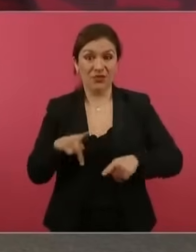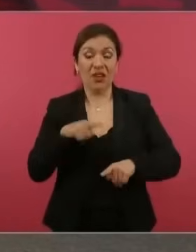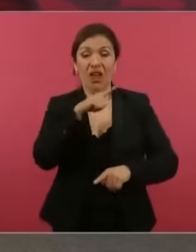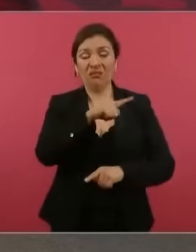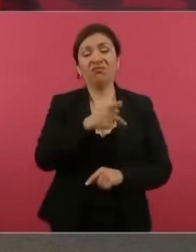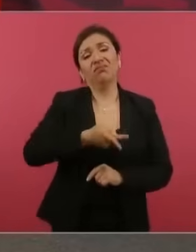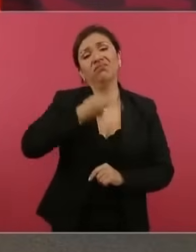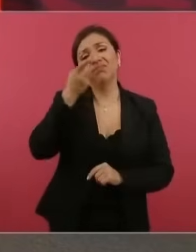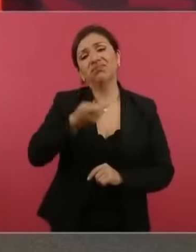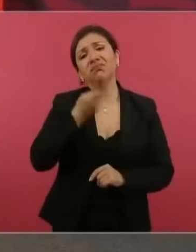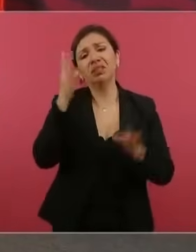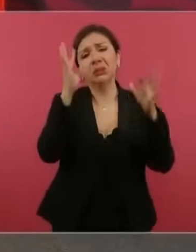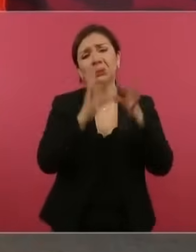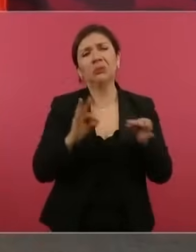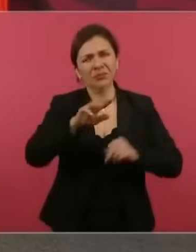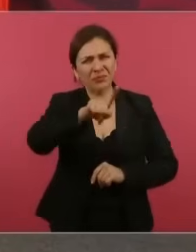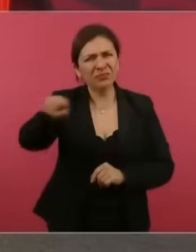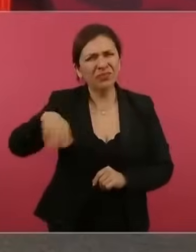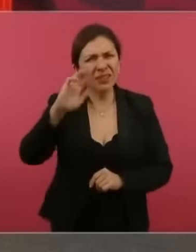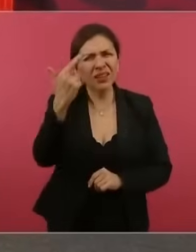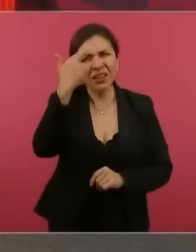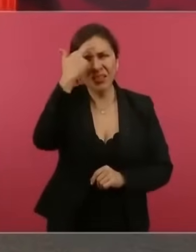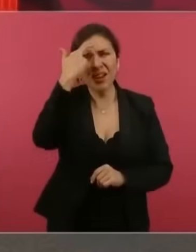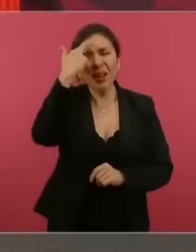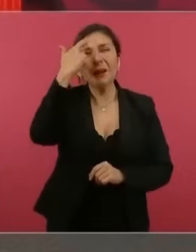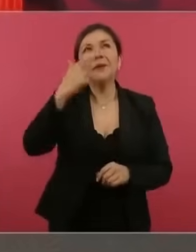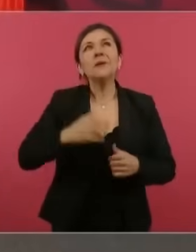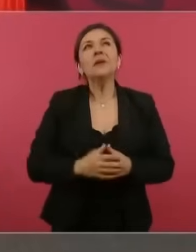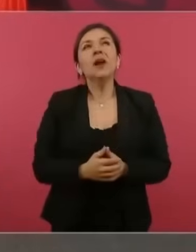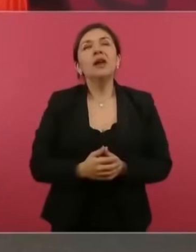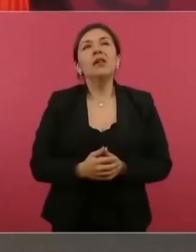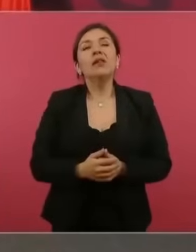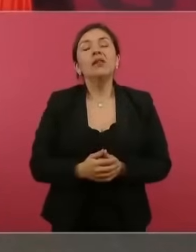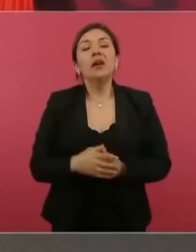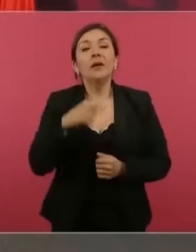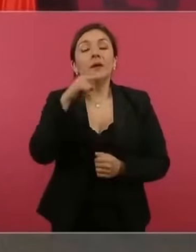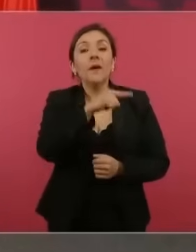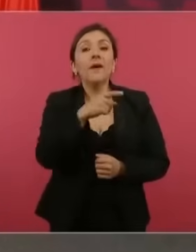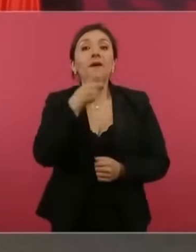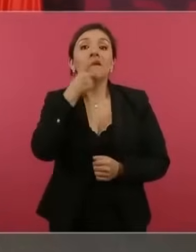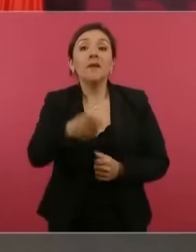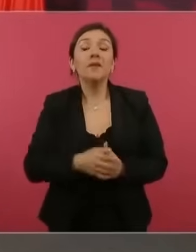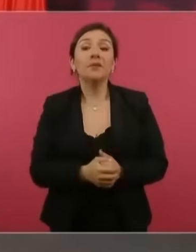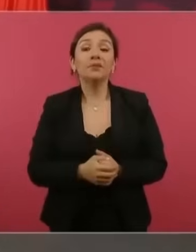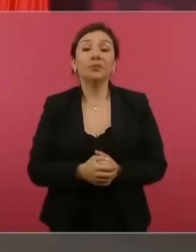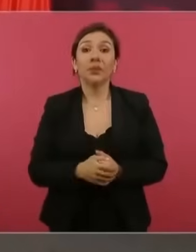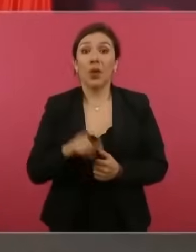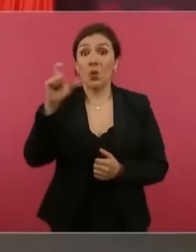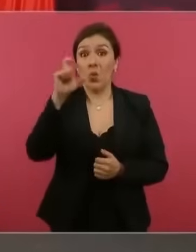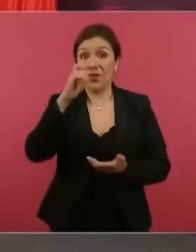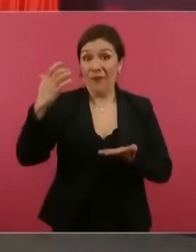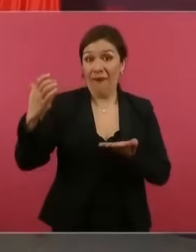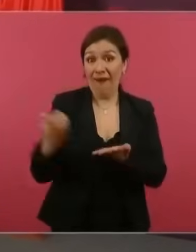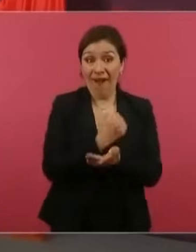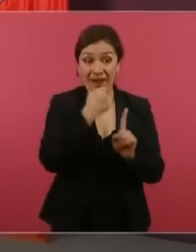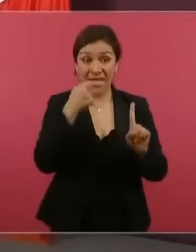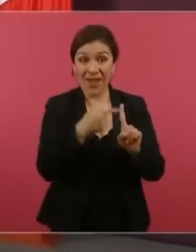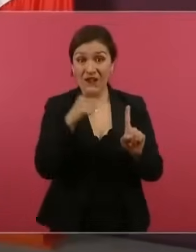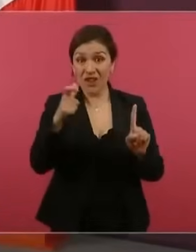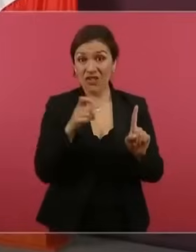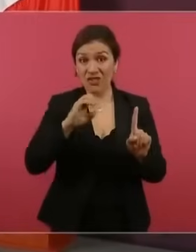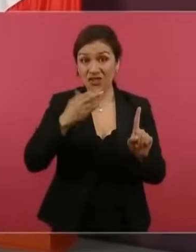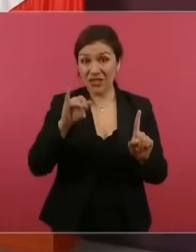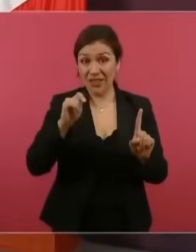sostuvo, ¿se acuerdan ustedes?, de que al ganar Xóchitl se iban